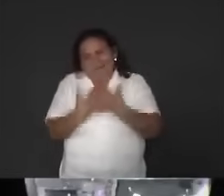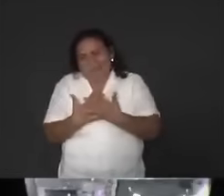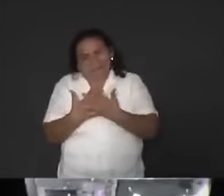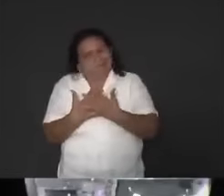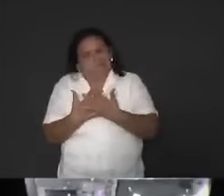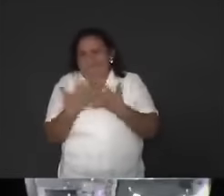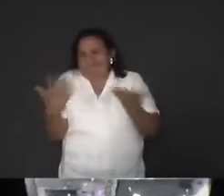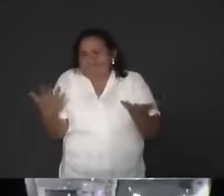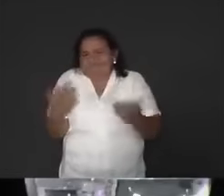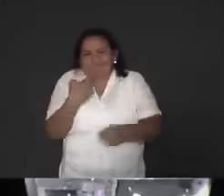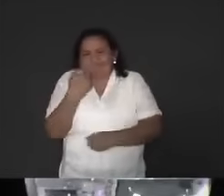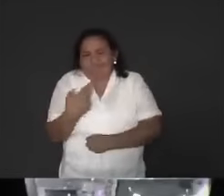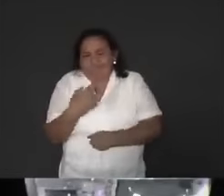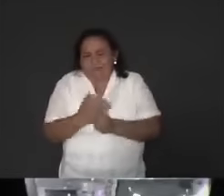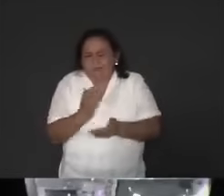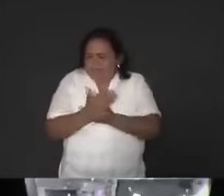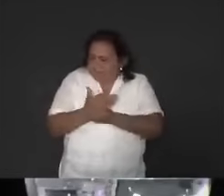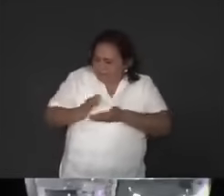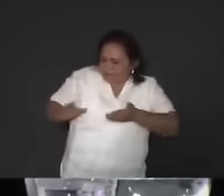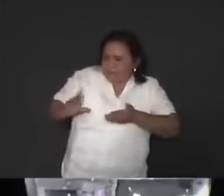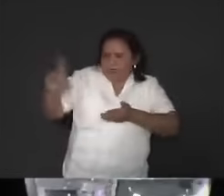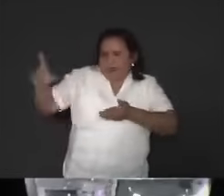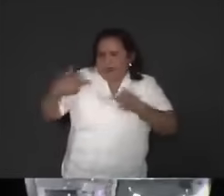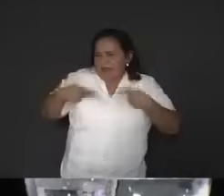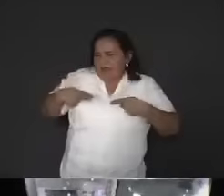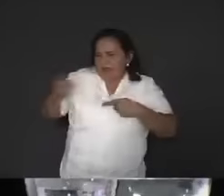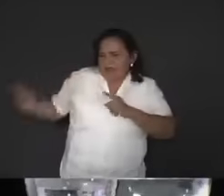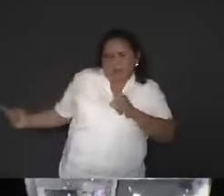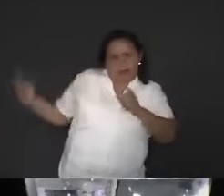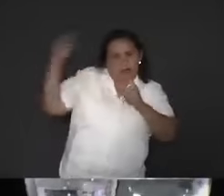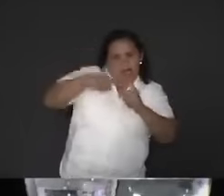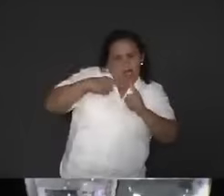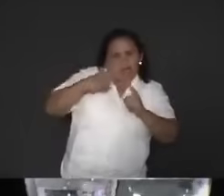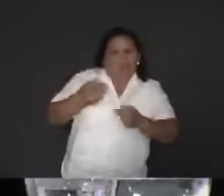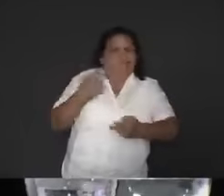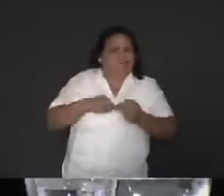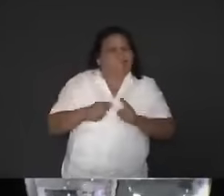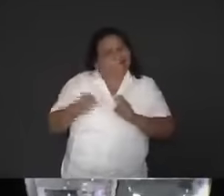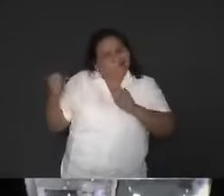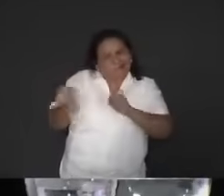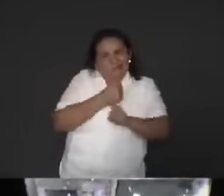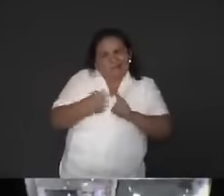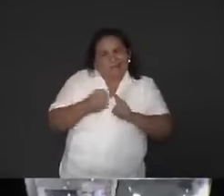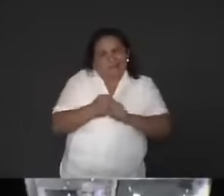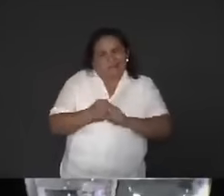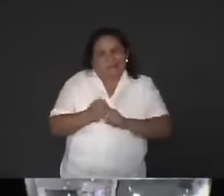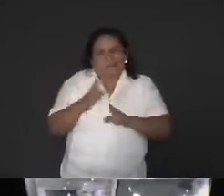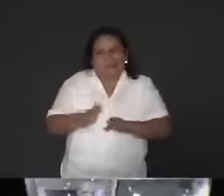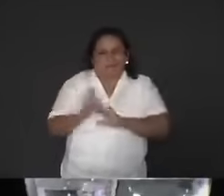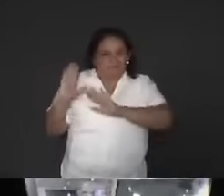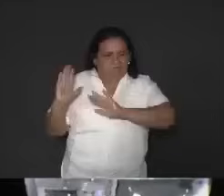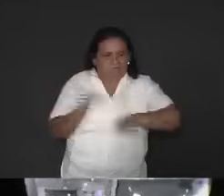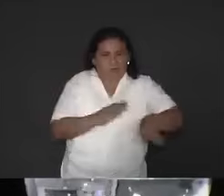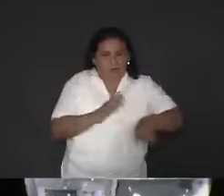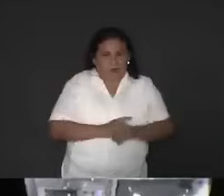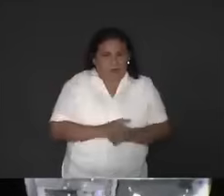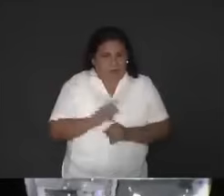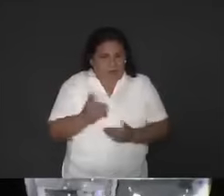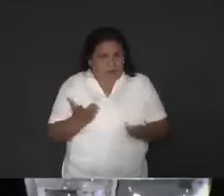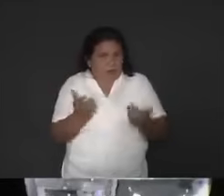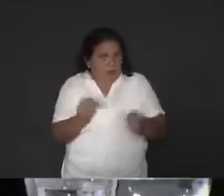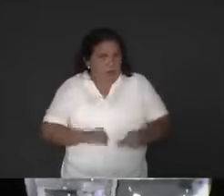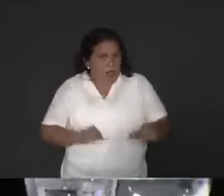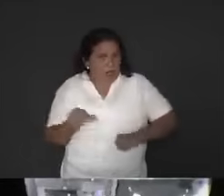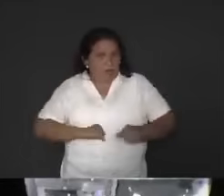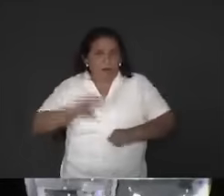solucionan nada. Se aparta al infractor y cuando salga será más violento. Dejaremos fuera la simulación y tomaremos